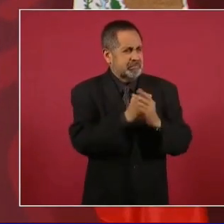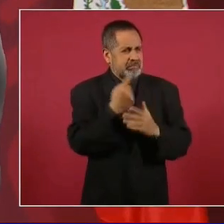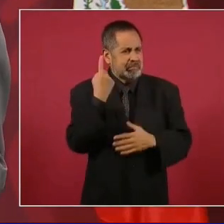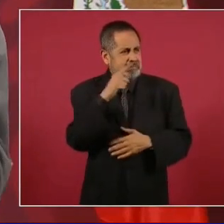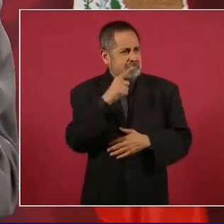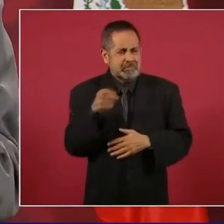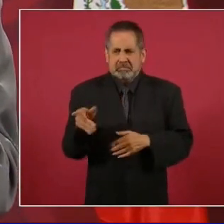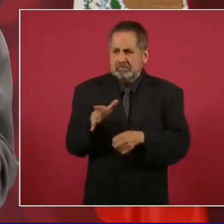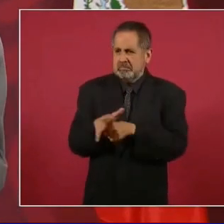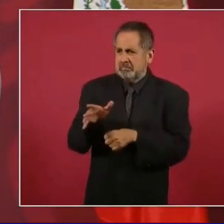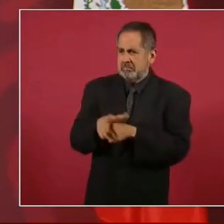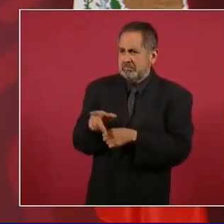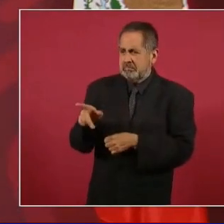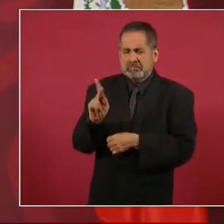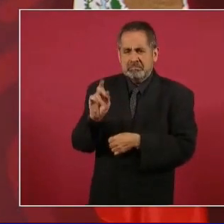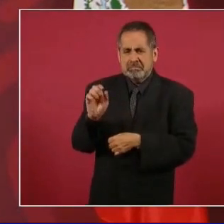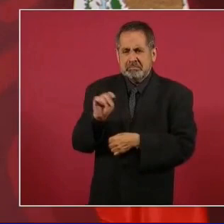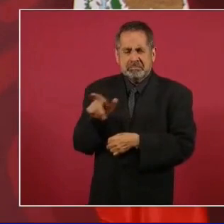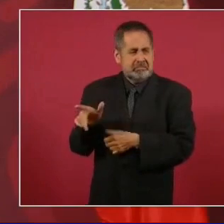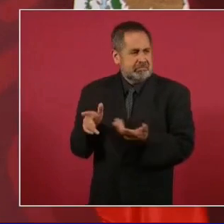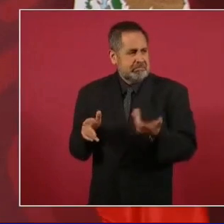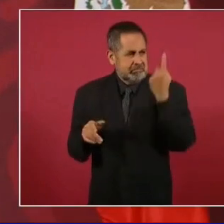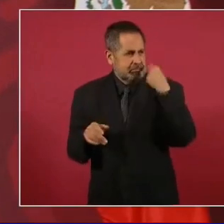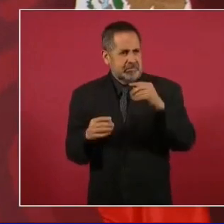Si existe Pemex